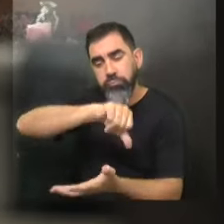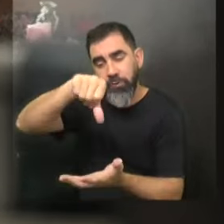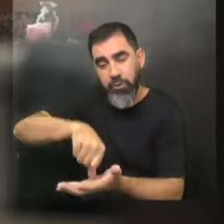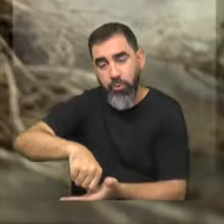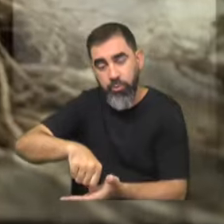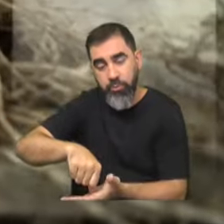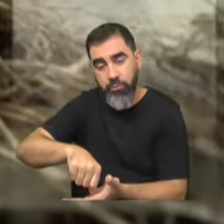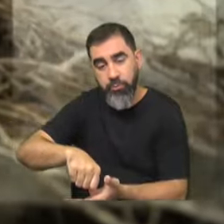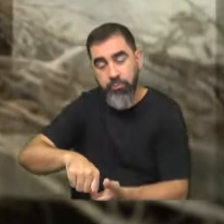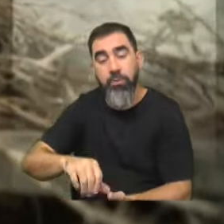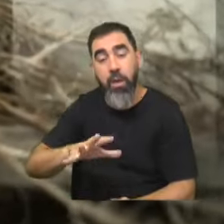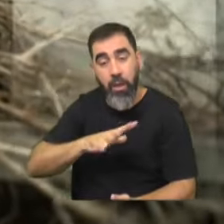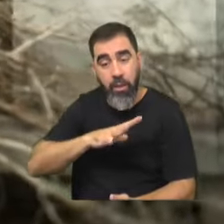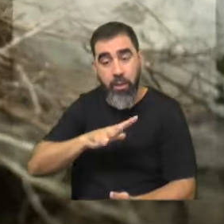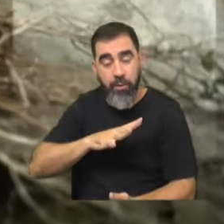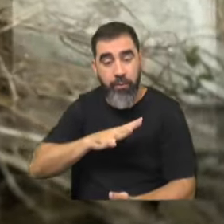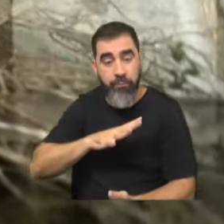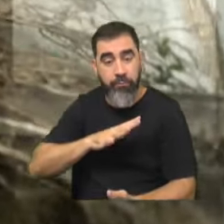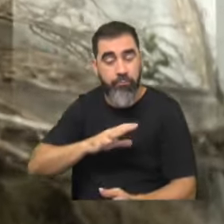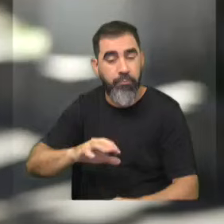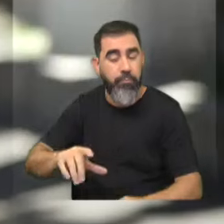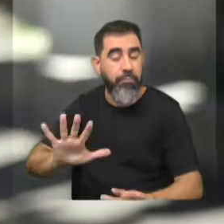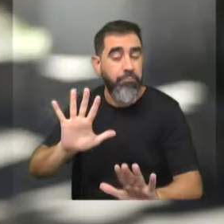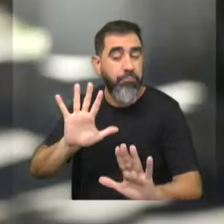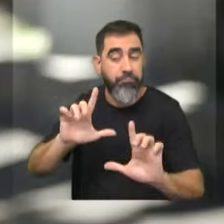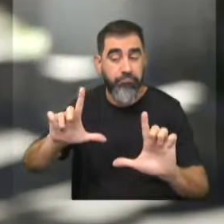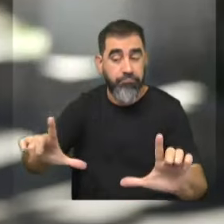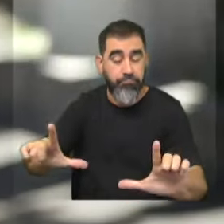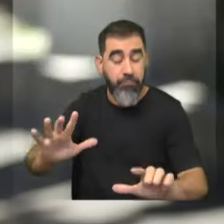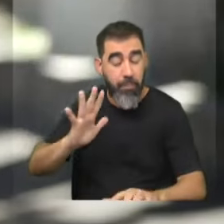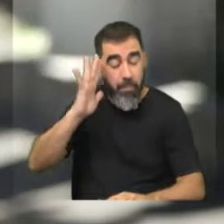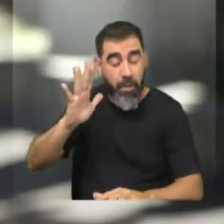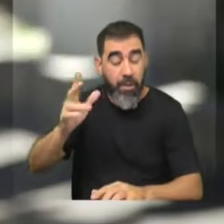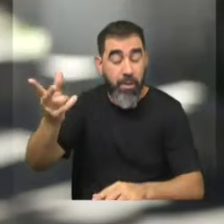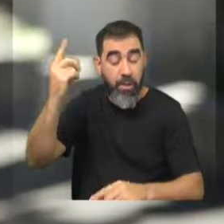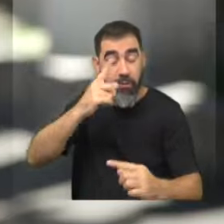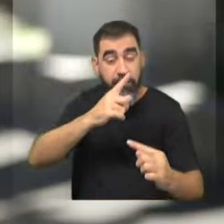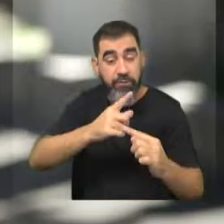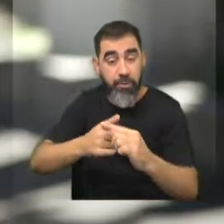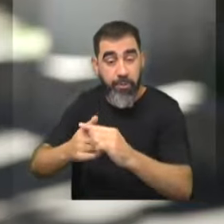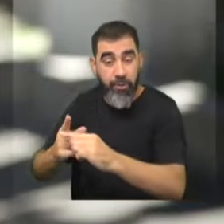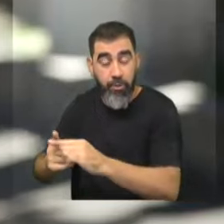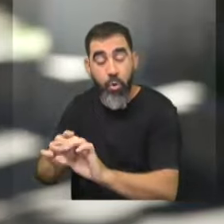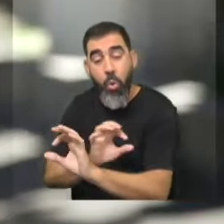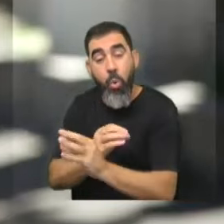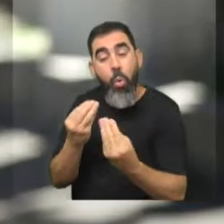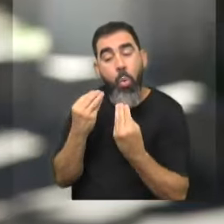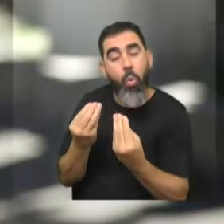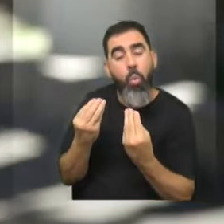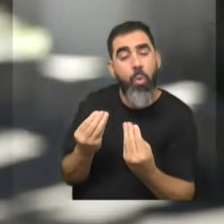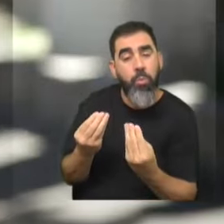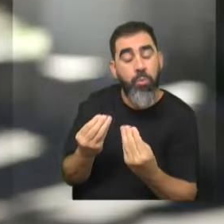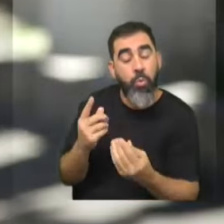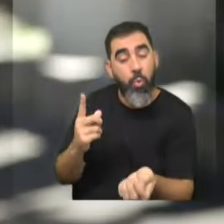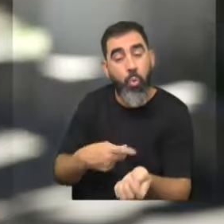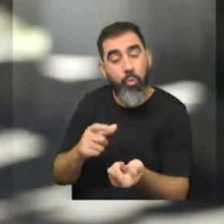podemos tener una suerte de imagen estática de lo que era el cementerio en determinada época, o también ver cómo estas